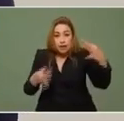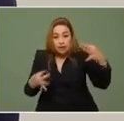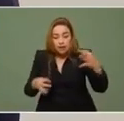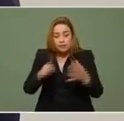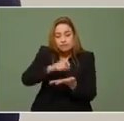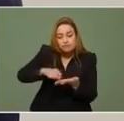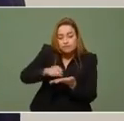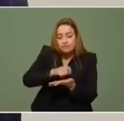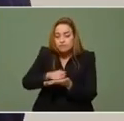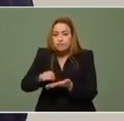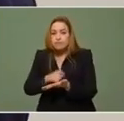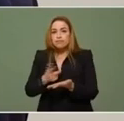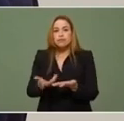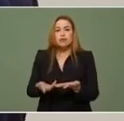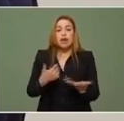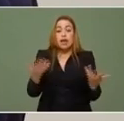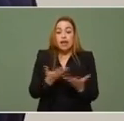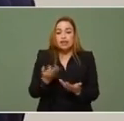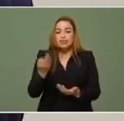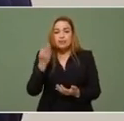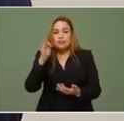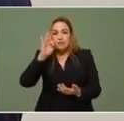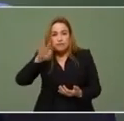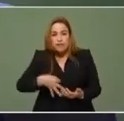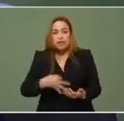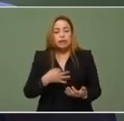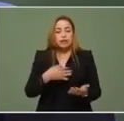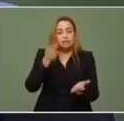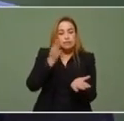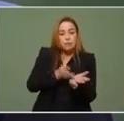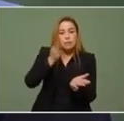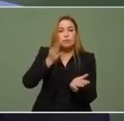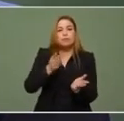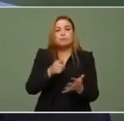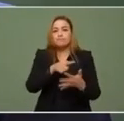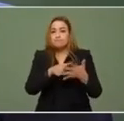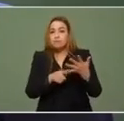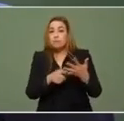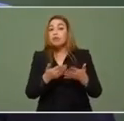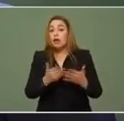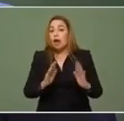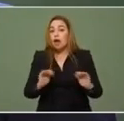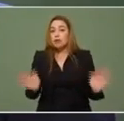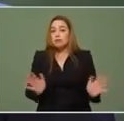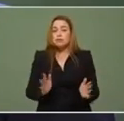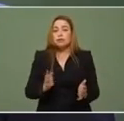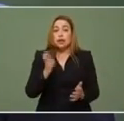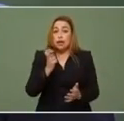todo lo que significa el fraude electoral. Ahora, delito grave.